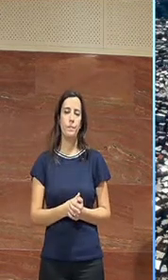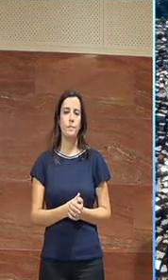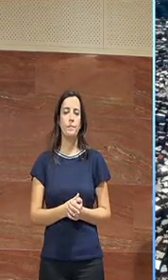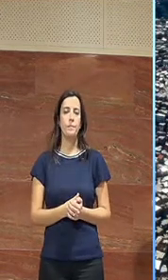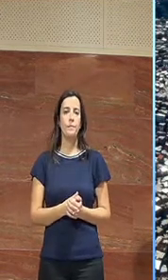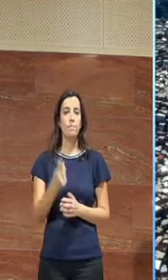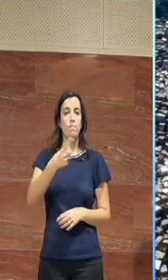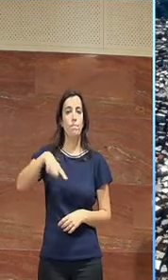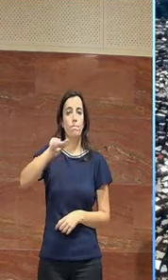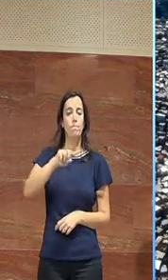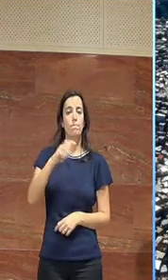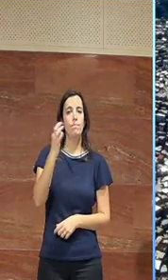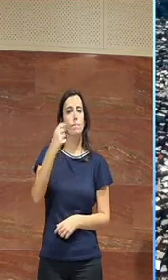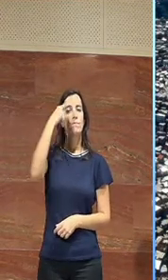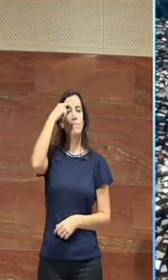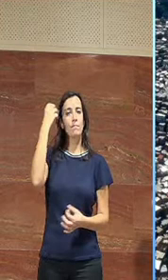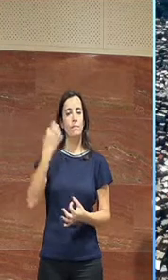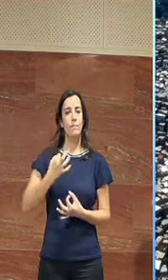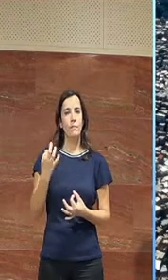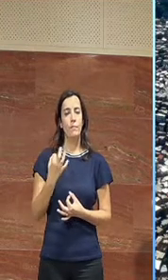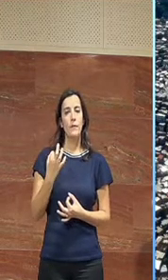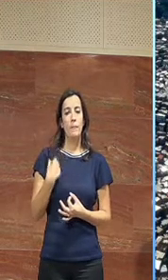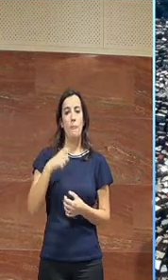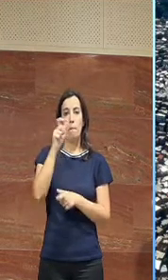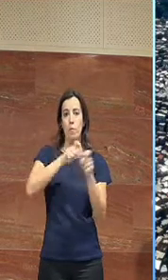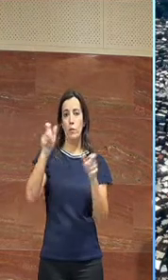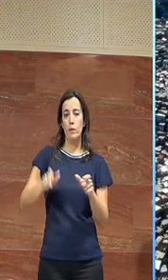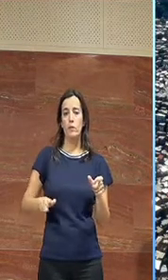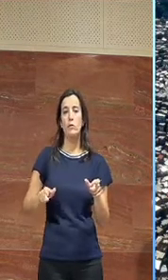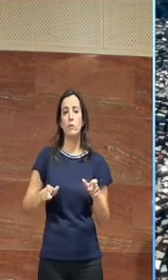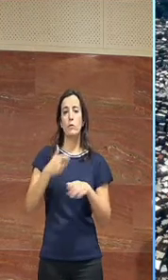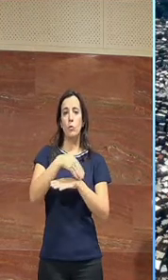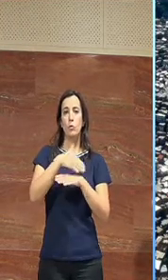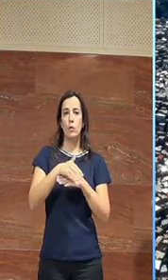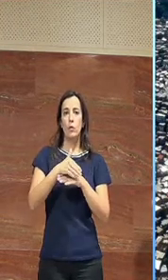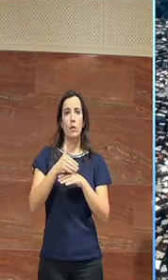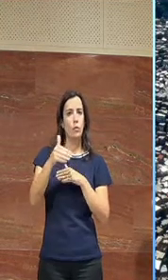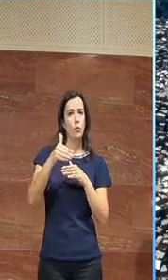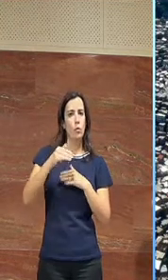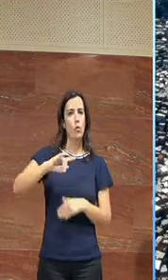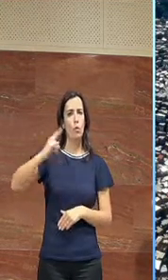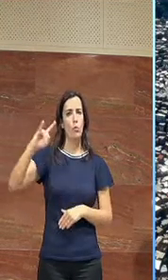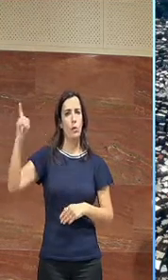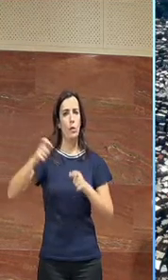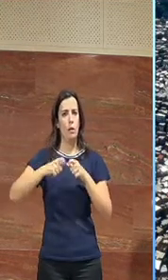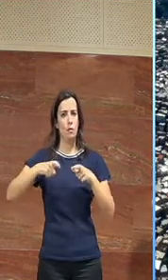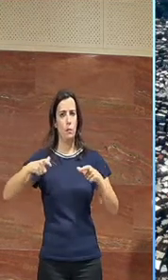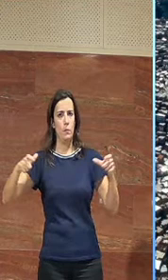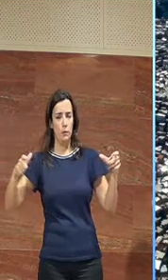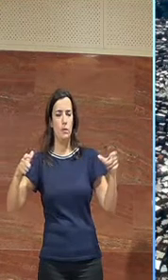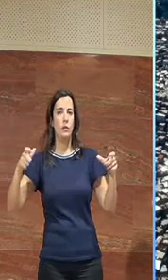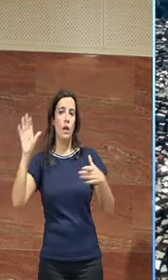Tenéis que tener en cuenta que la población urbana se duplicará, como hemos dicho, hasta el